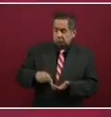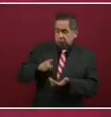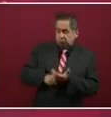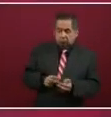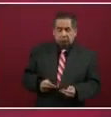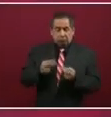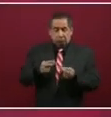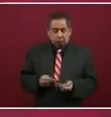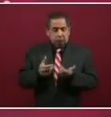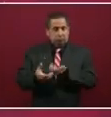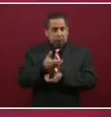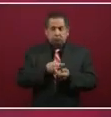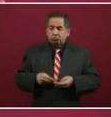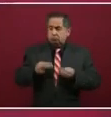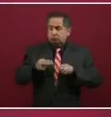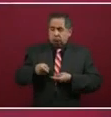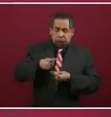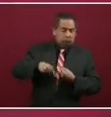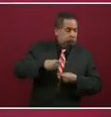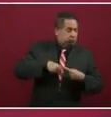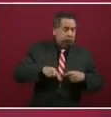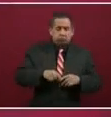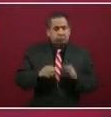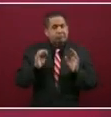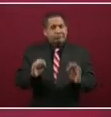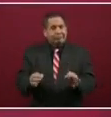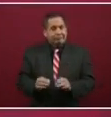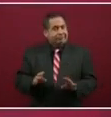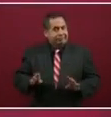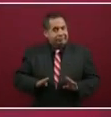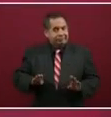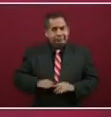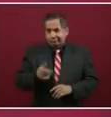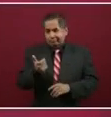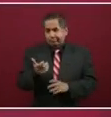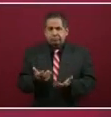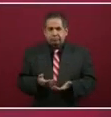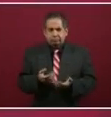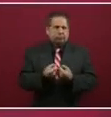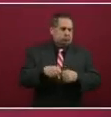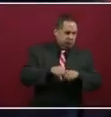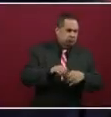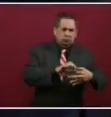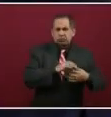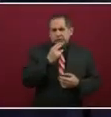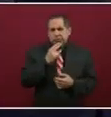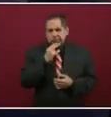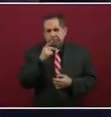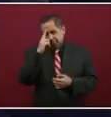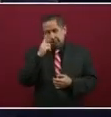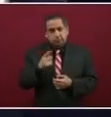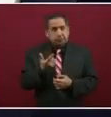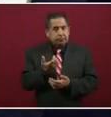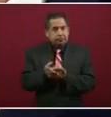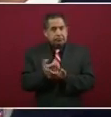Esto tiene un efecto económico, además de lo social, además de que